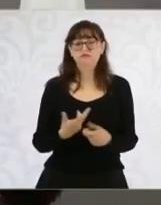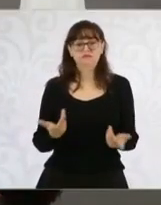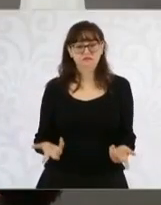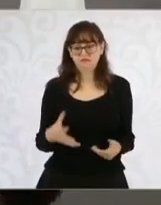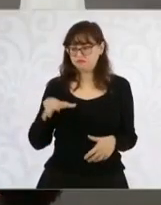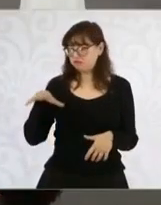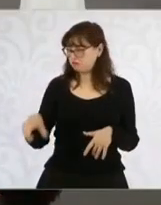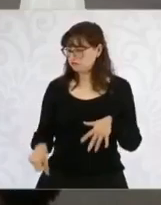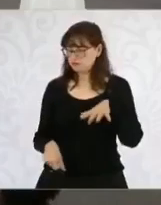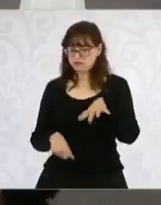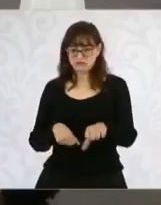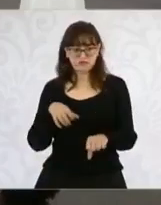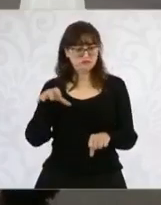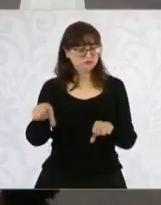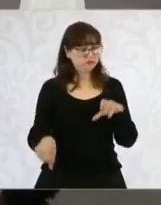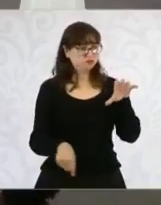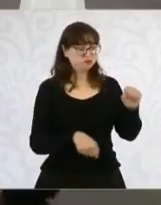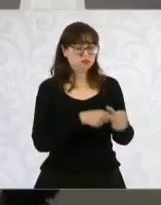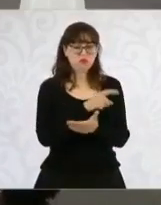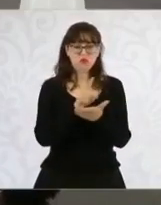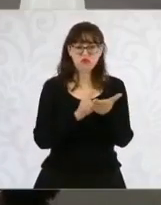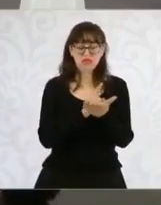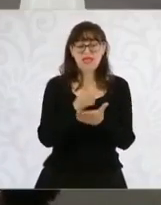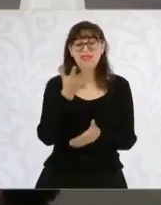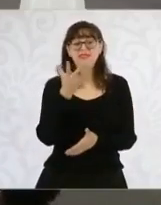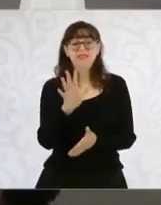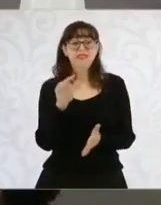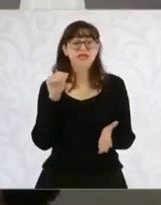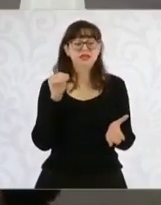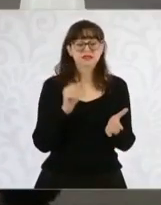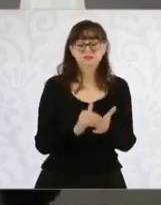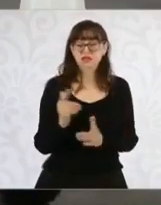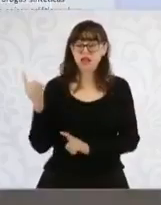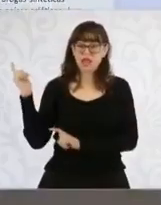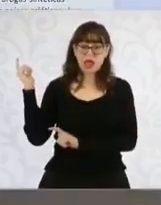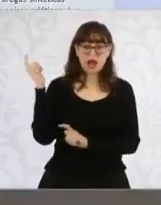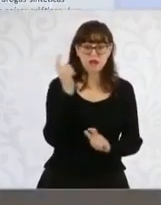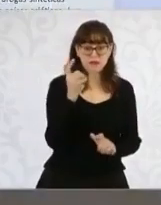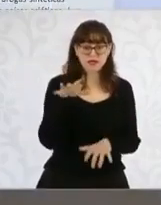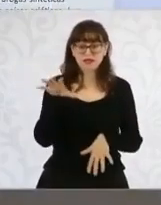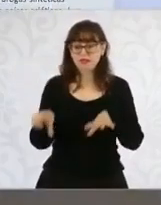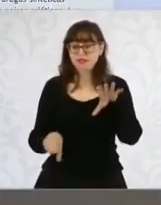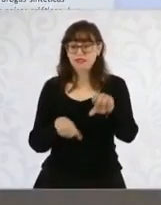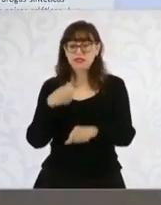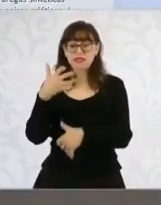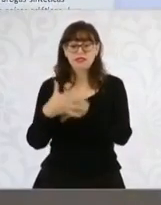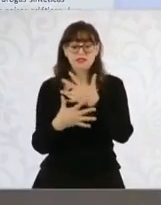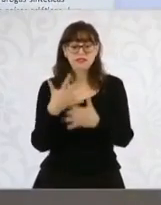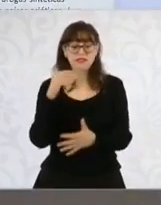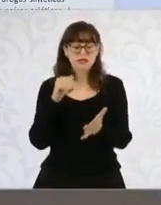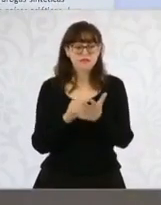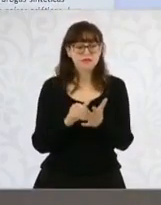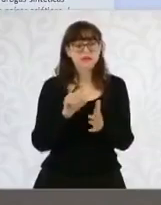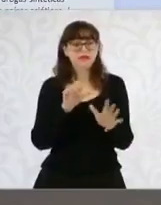diferentes tipos de drogas 10340 armas y detenido 15640